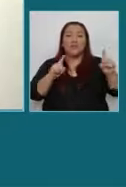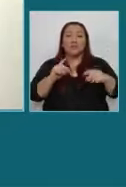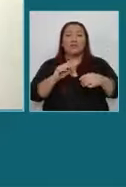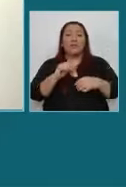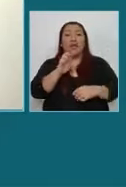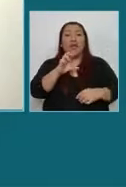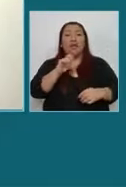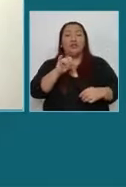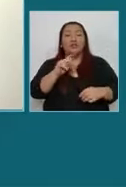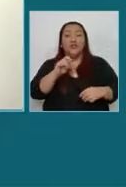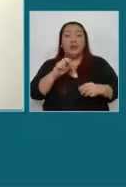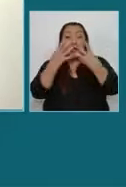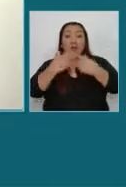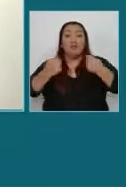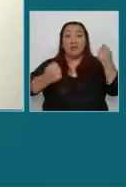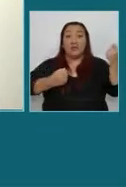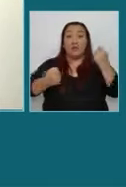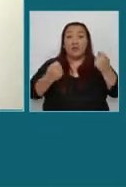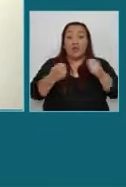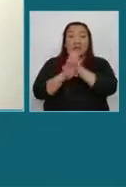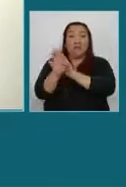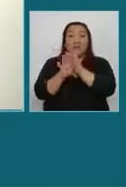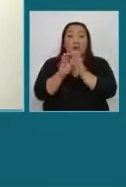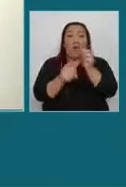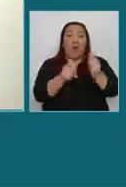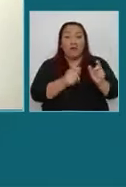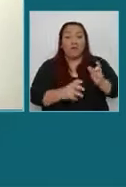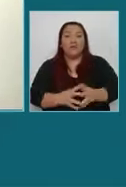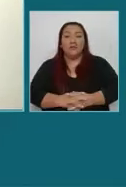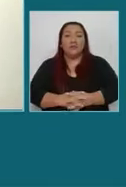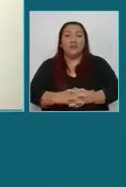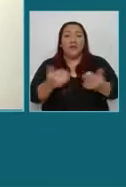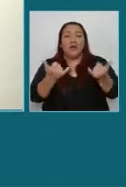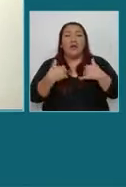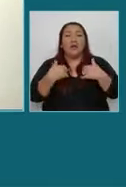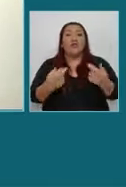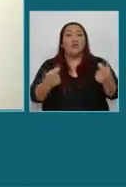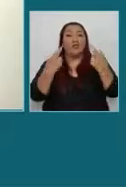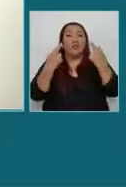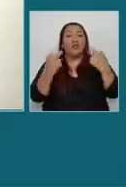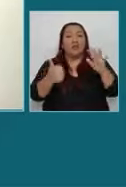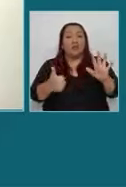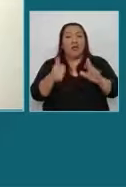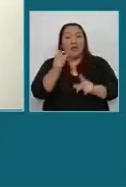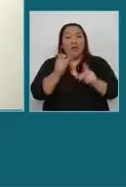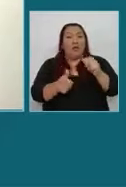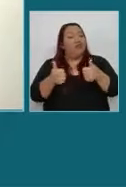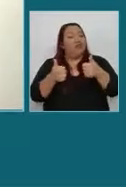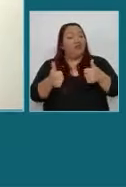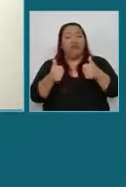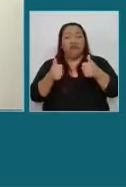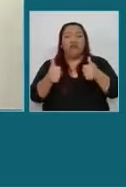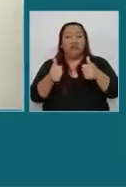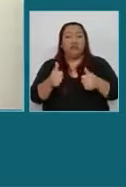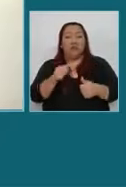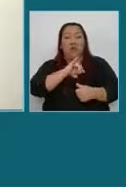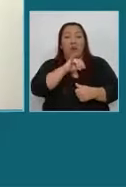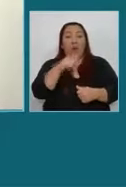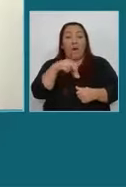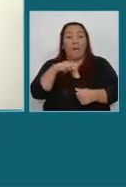ecosistema empresarial y emprendimiento. Hoy tenemos la suerte de tener 6 panelistas excelentes. Juan